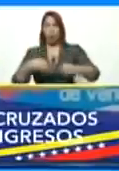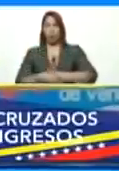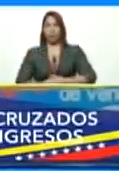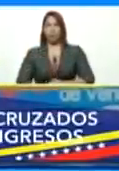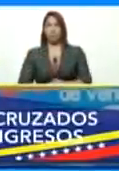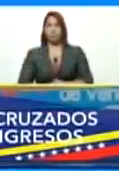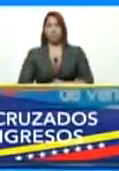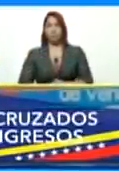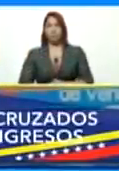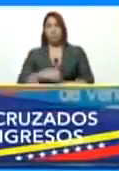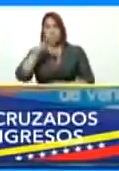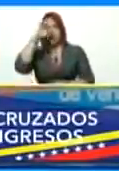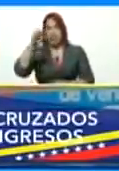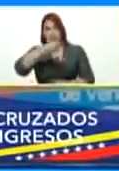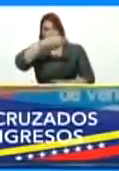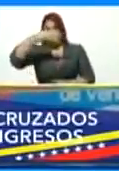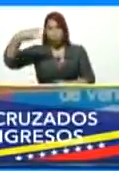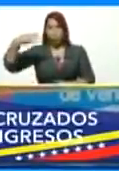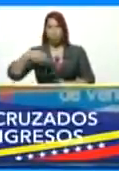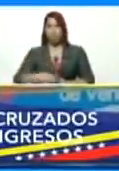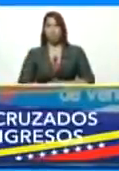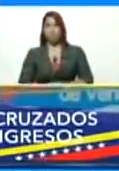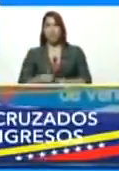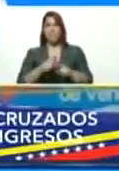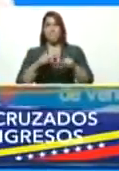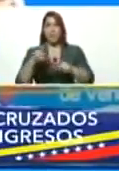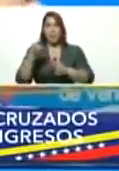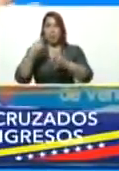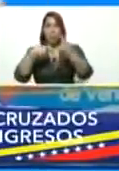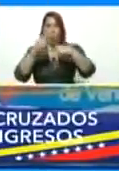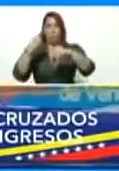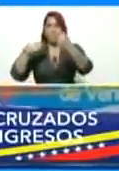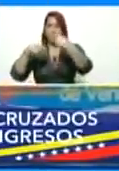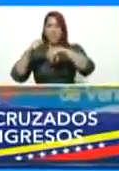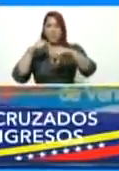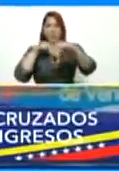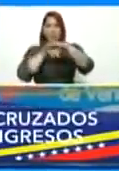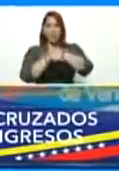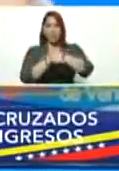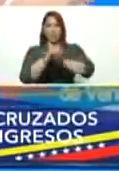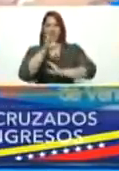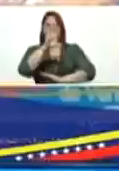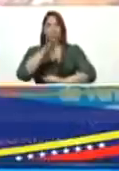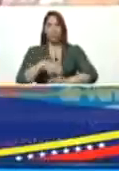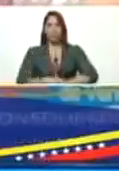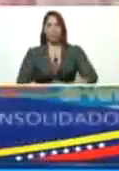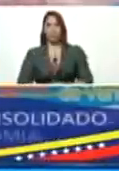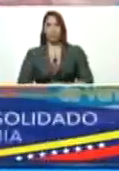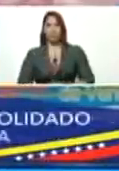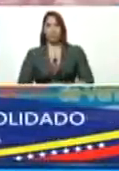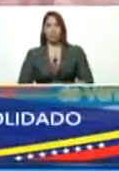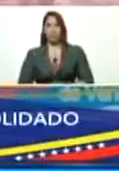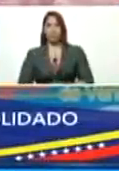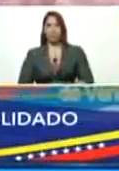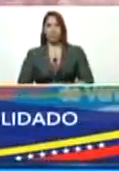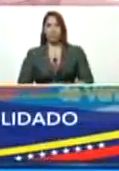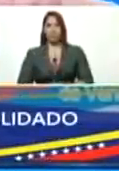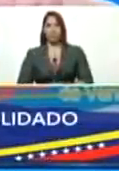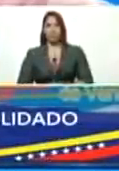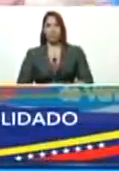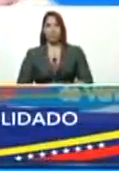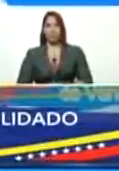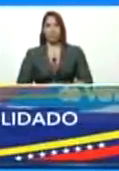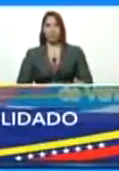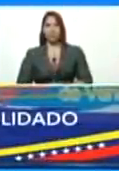el euro para el comercio interno del país fue una de las medidas más importantes que